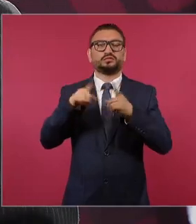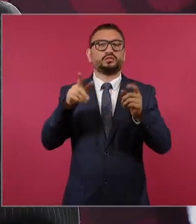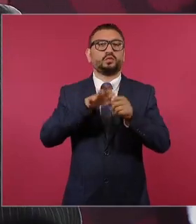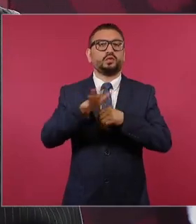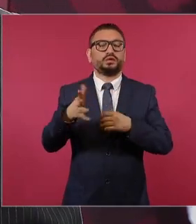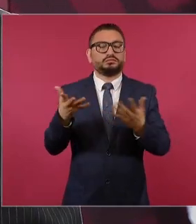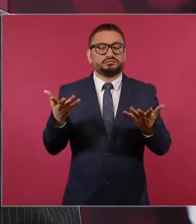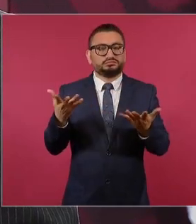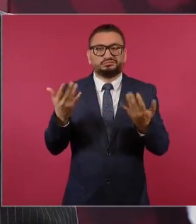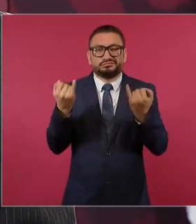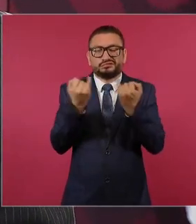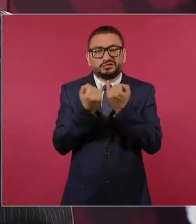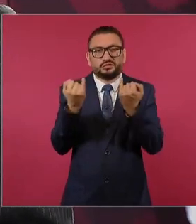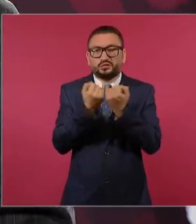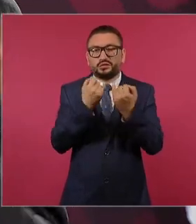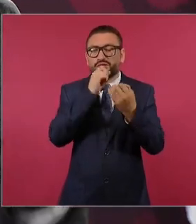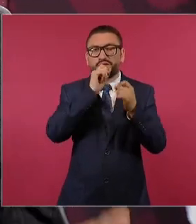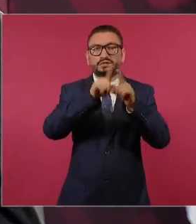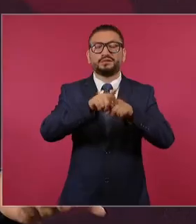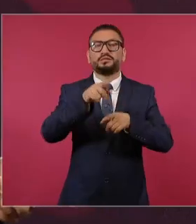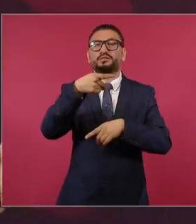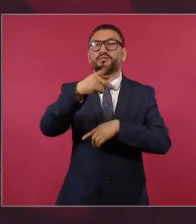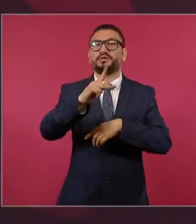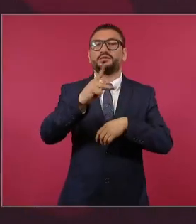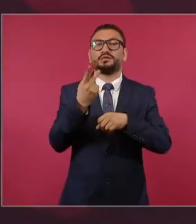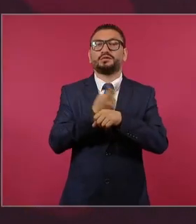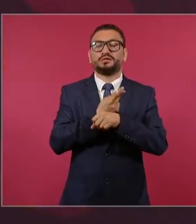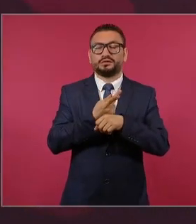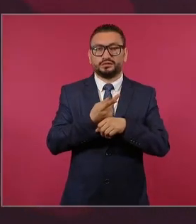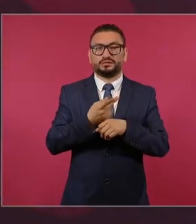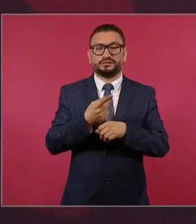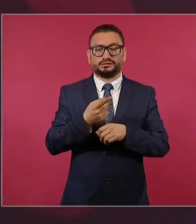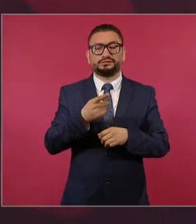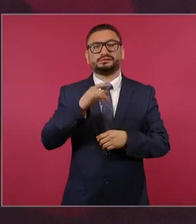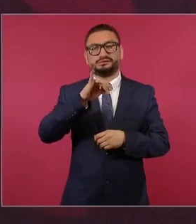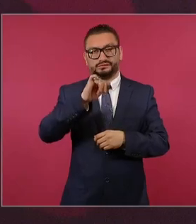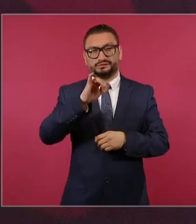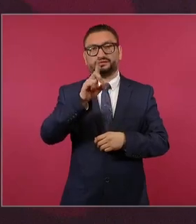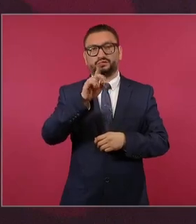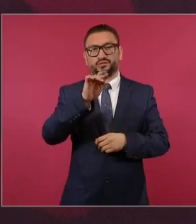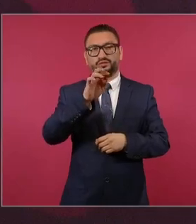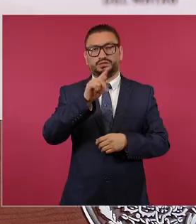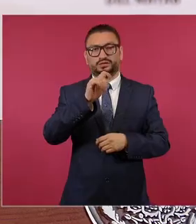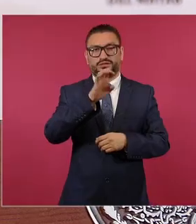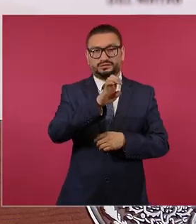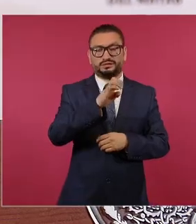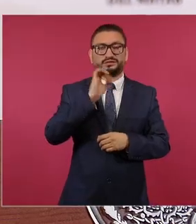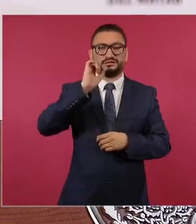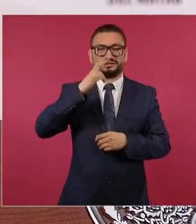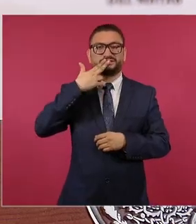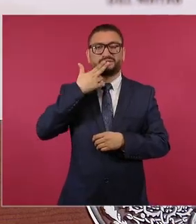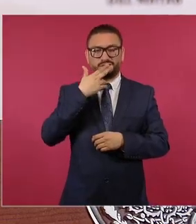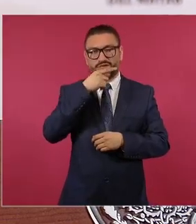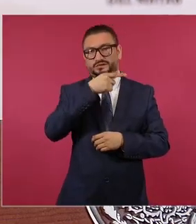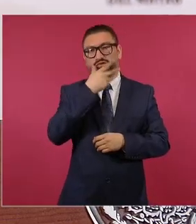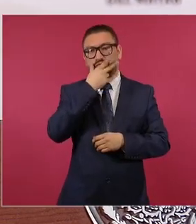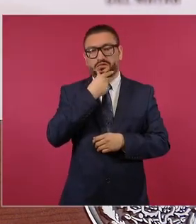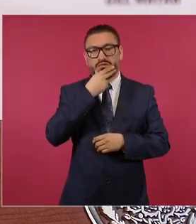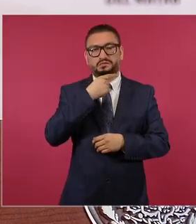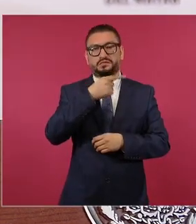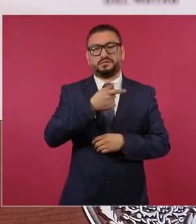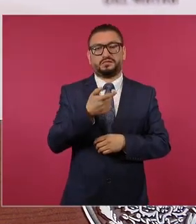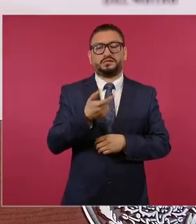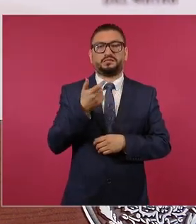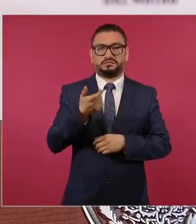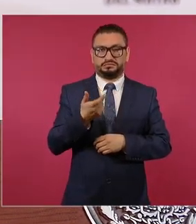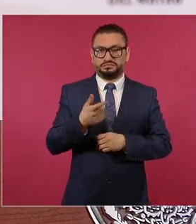Nada. Lo que pasa que sí, el señor Duarte de Chihuahua tiene